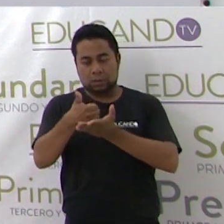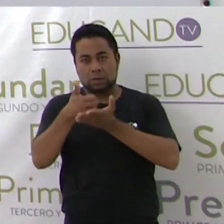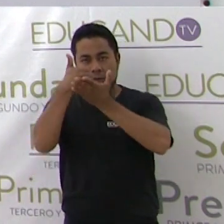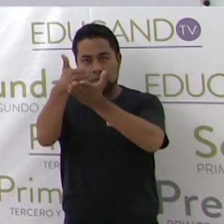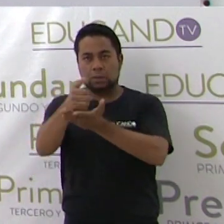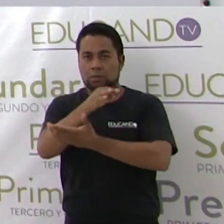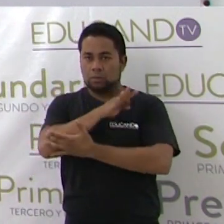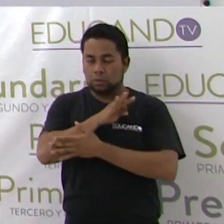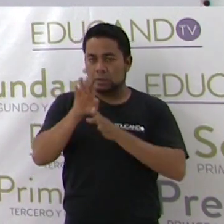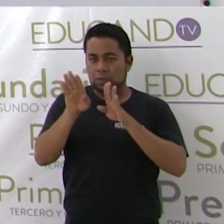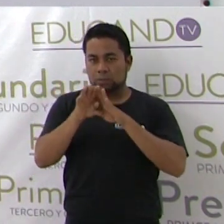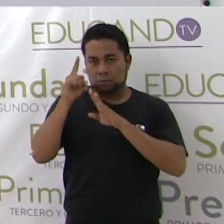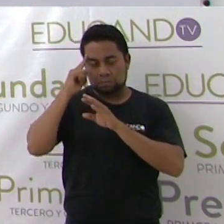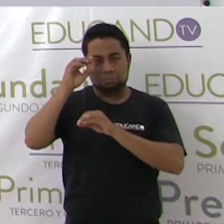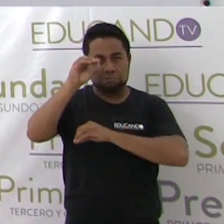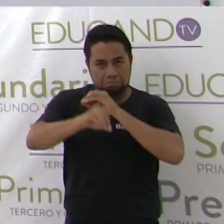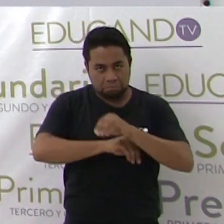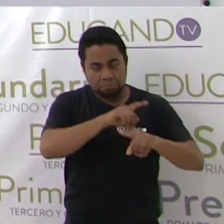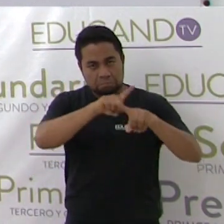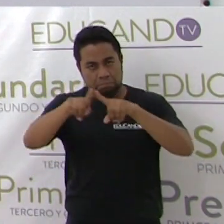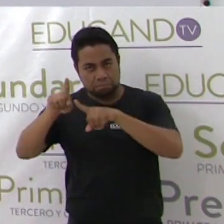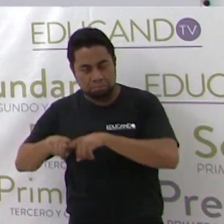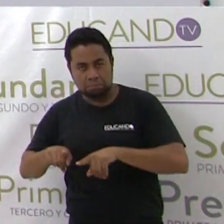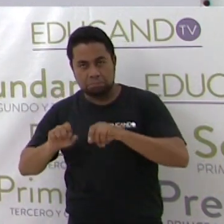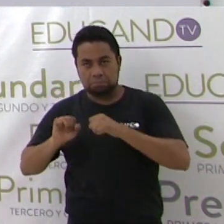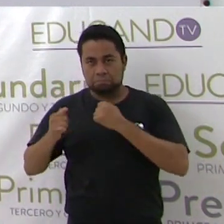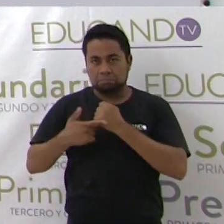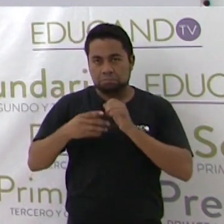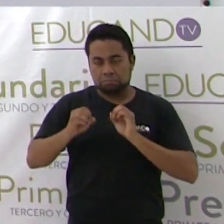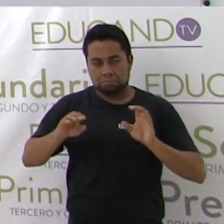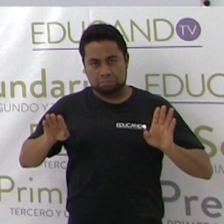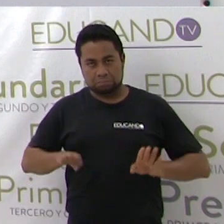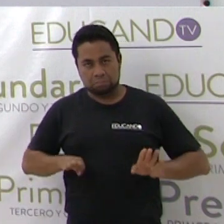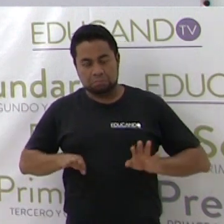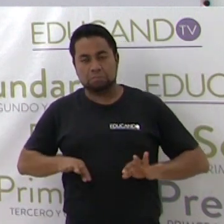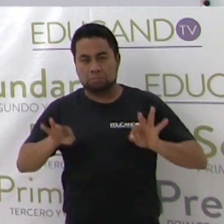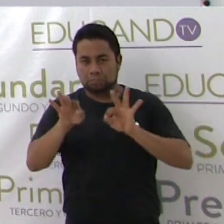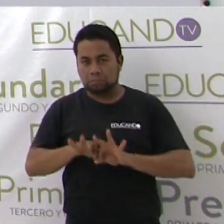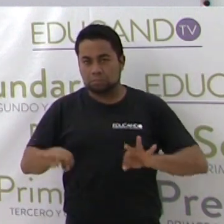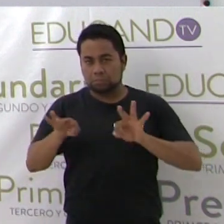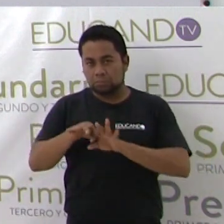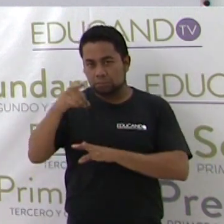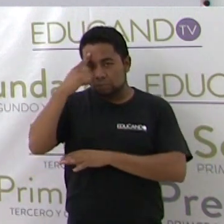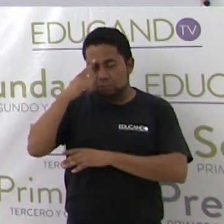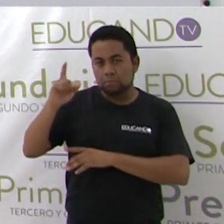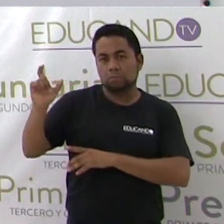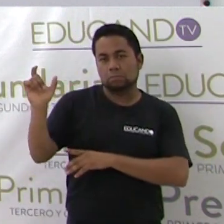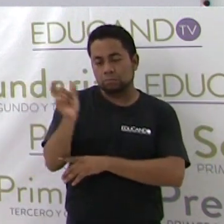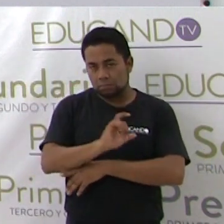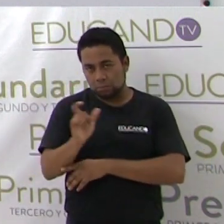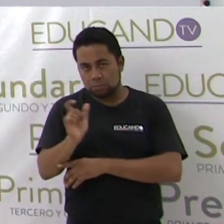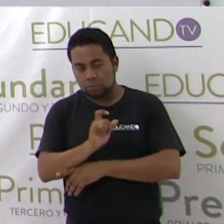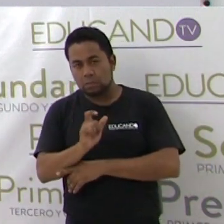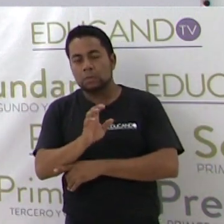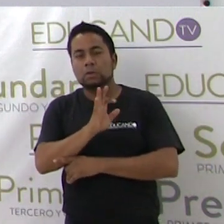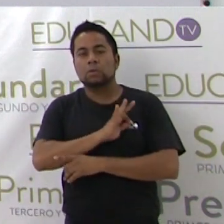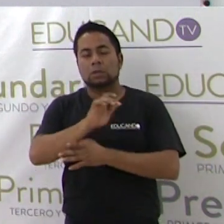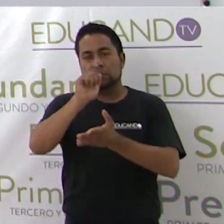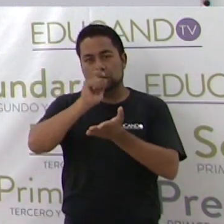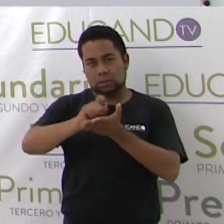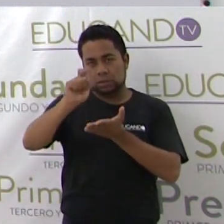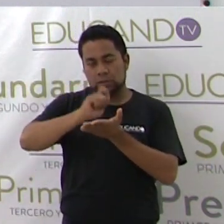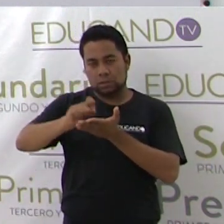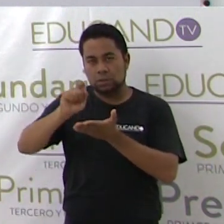permitir establecer algunas referencias y algunas características importantes al momento de poder